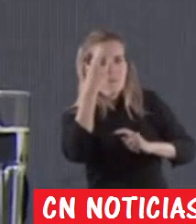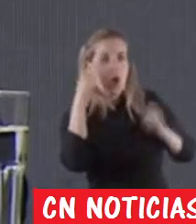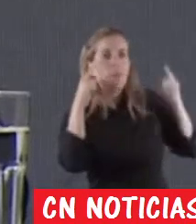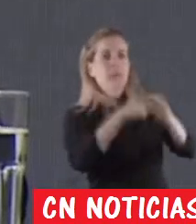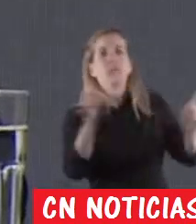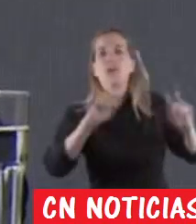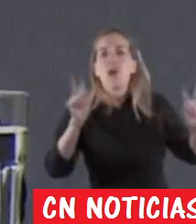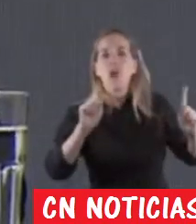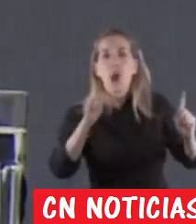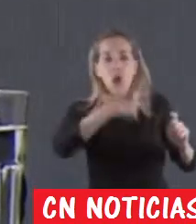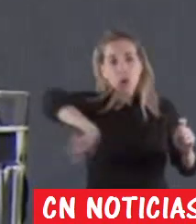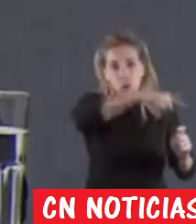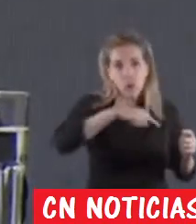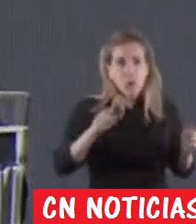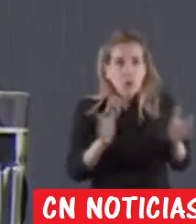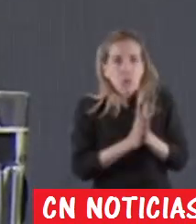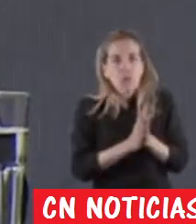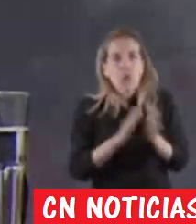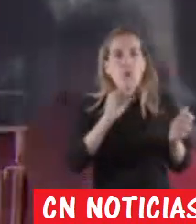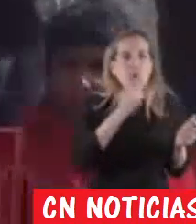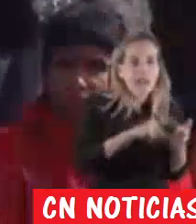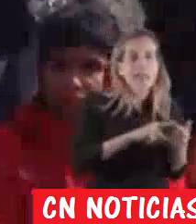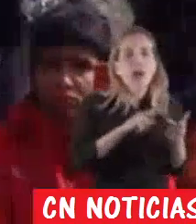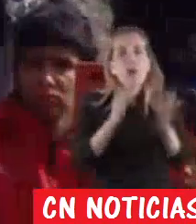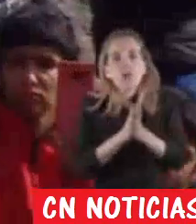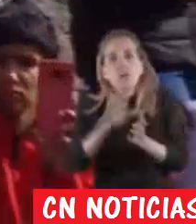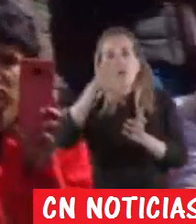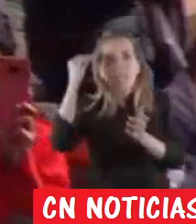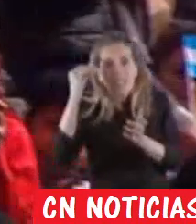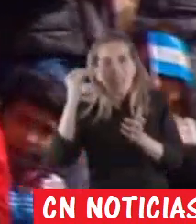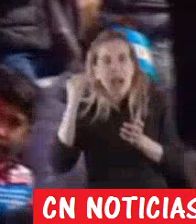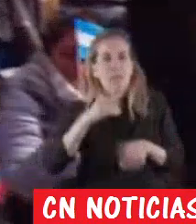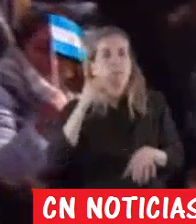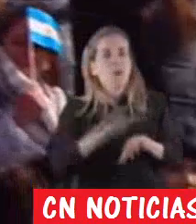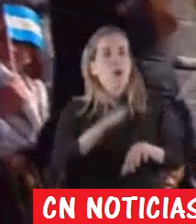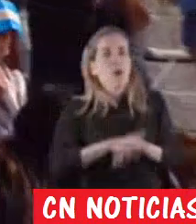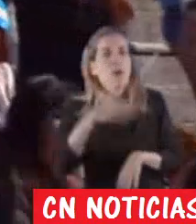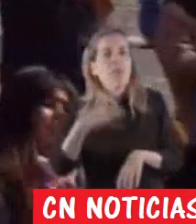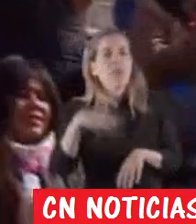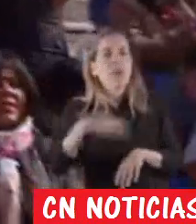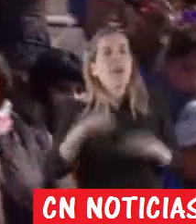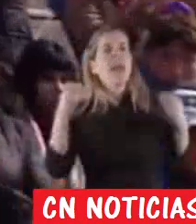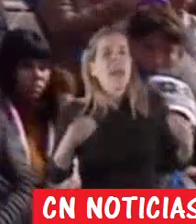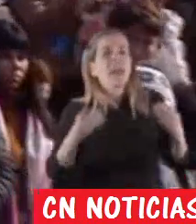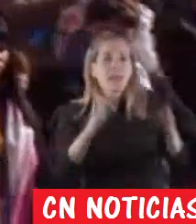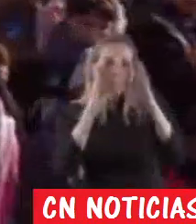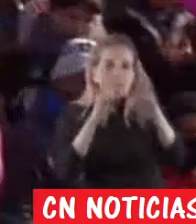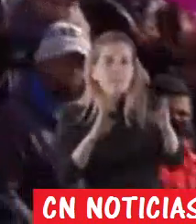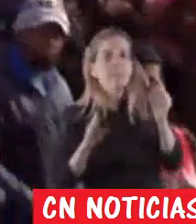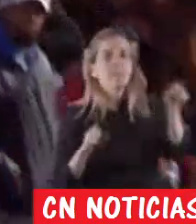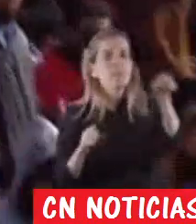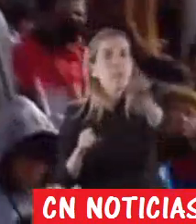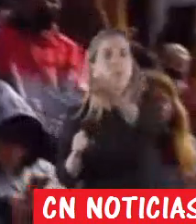Nosotros, con Cristina, con Sergio, el deber que tenemos es pensar en cada uno de